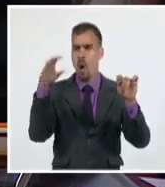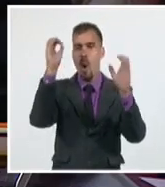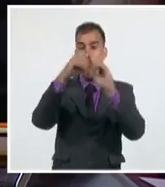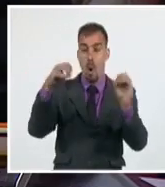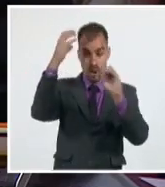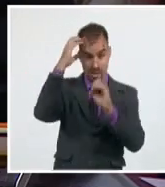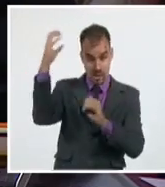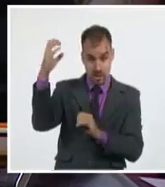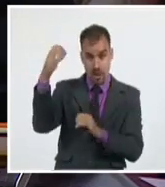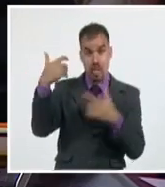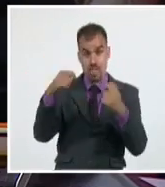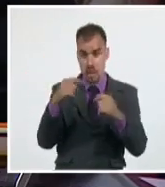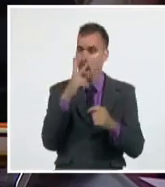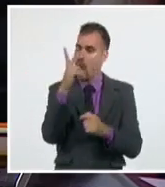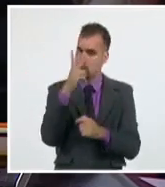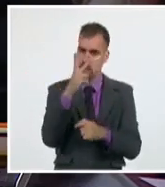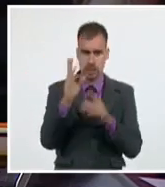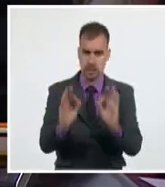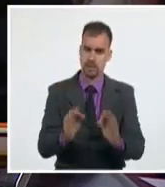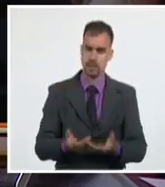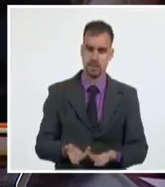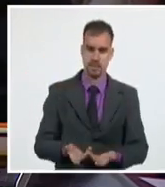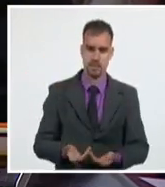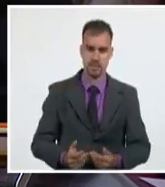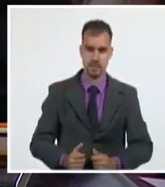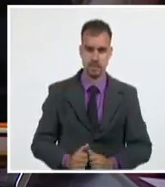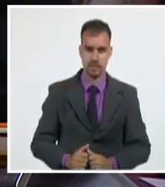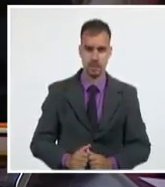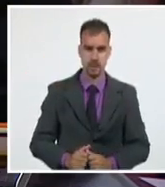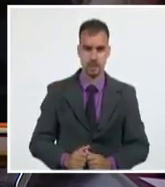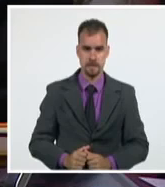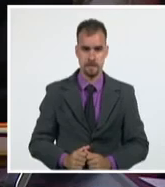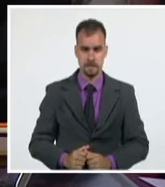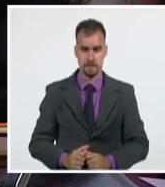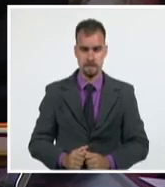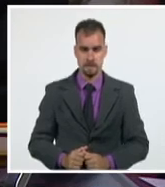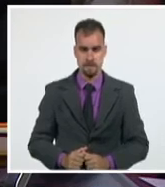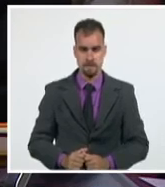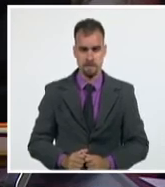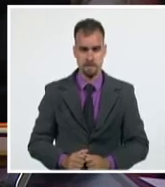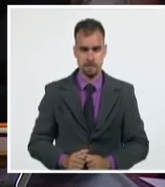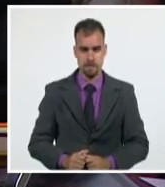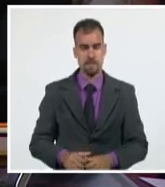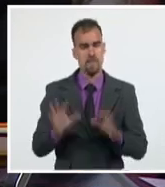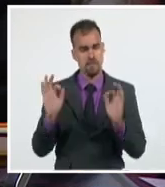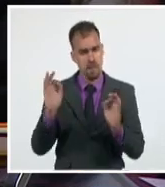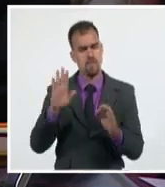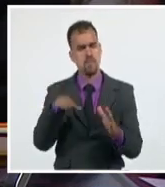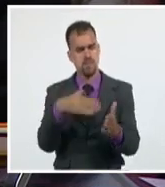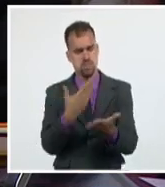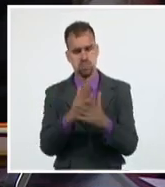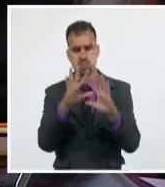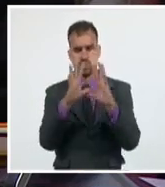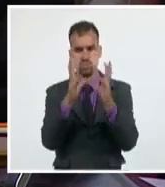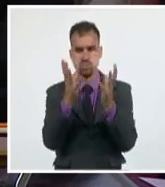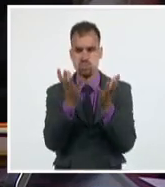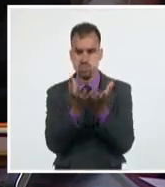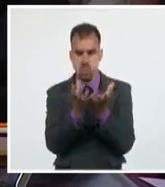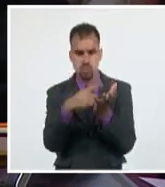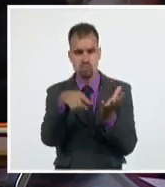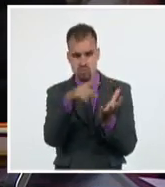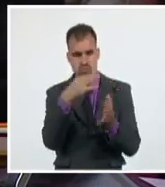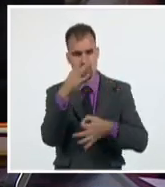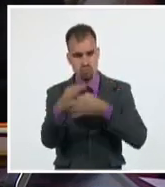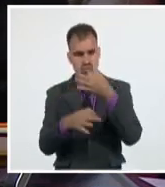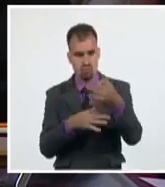instituciones. Y precisamente esa propuesta y eso que se puntualizó en el Buró Político reafirmaba